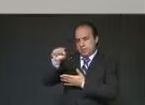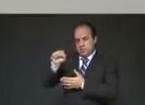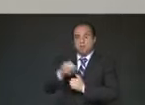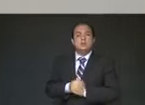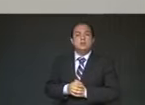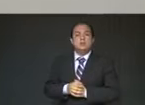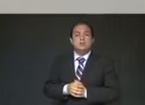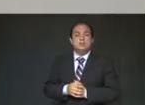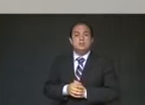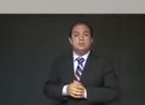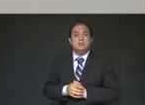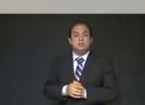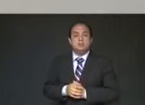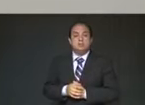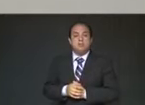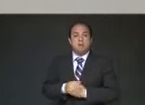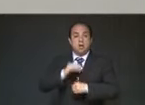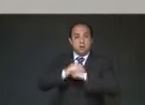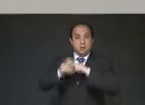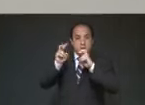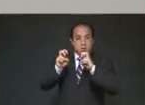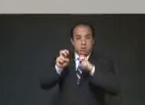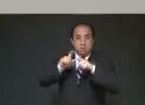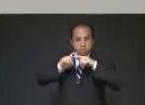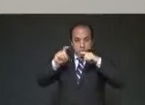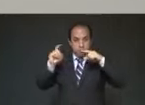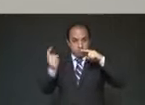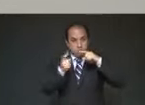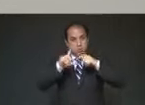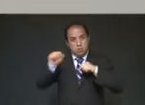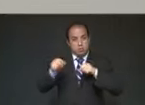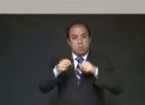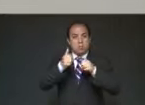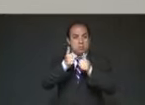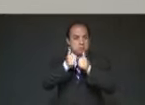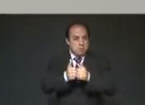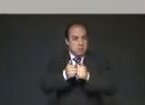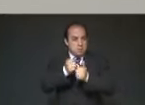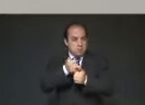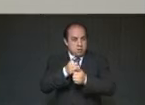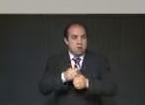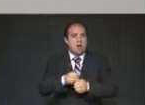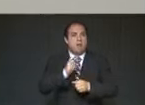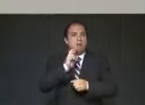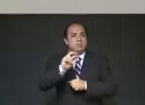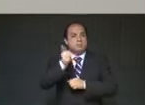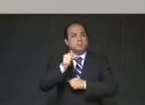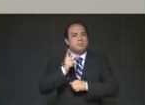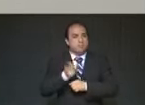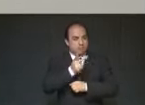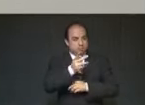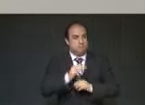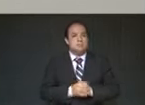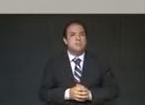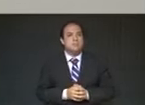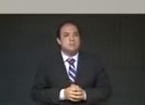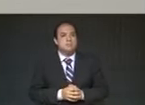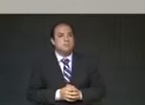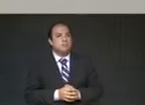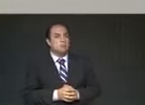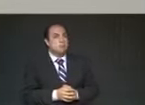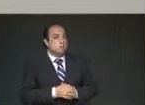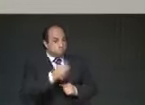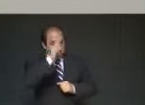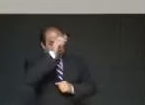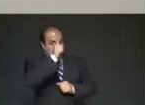para que terminemos el tema del cablebus y después, si quieren, me quedo un momentito para poder contestarles otras preguntas. Si te parece, okay.